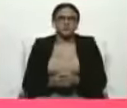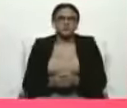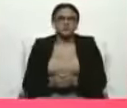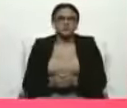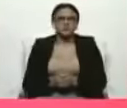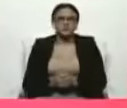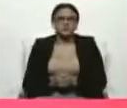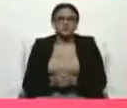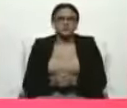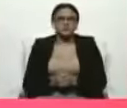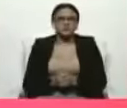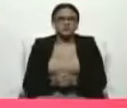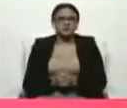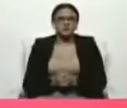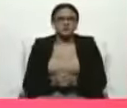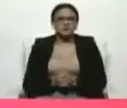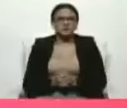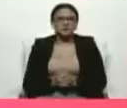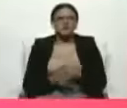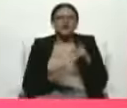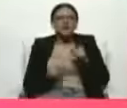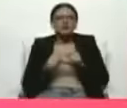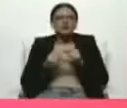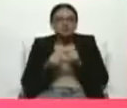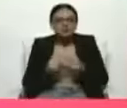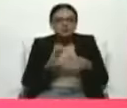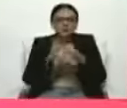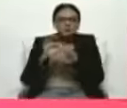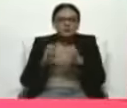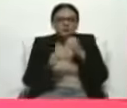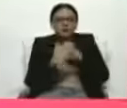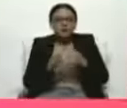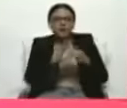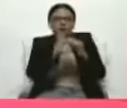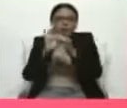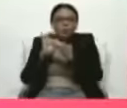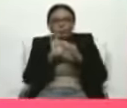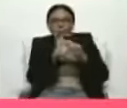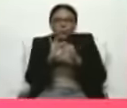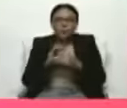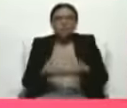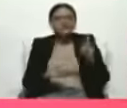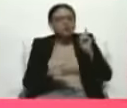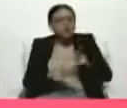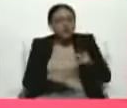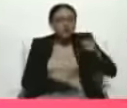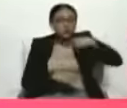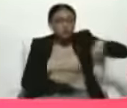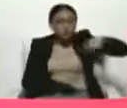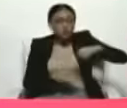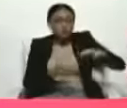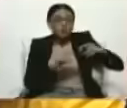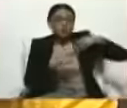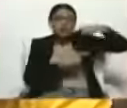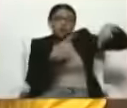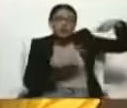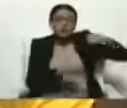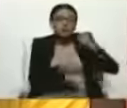El Partido Comunista está incorporado plenamente a la Revolución Bolivariana como debe ser.